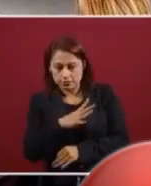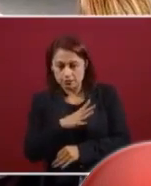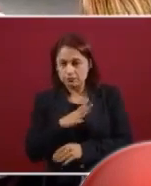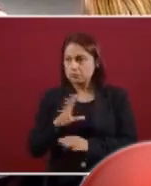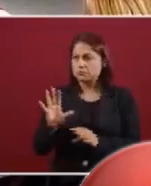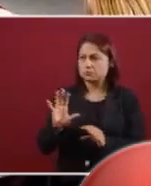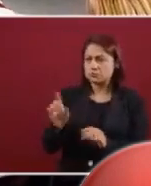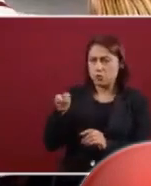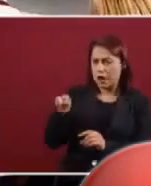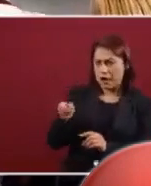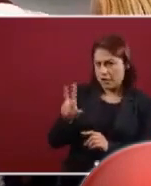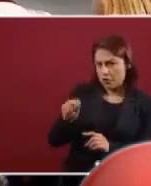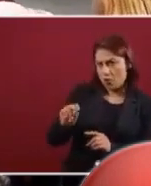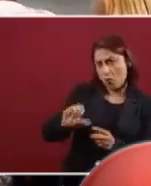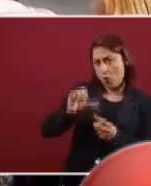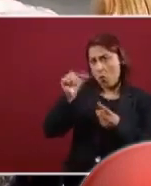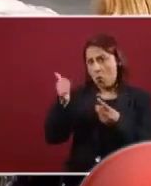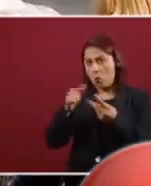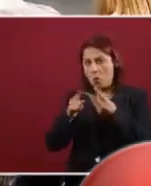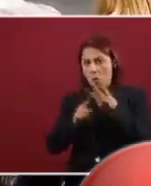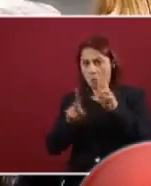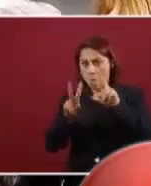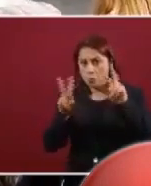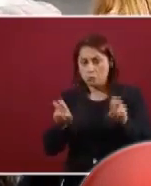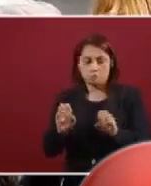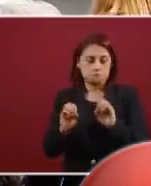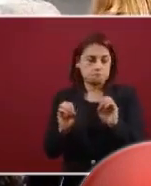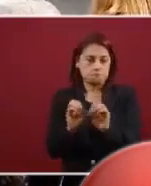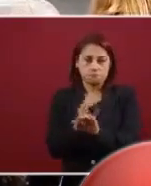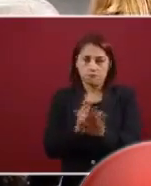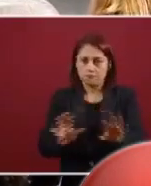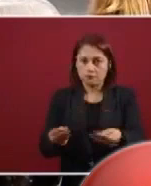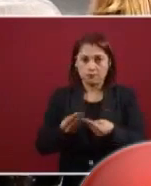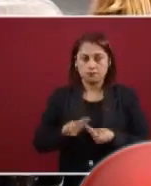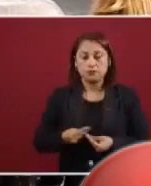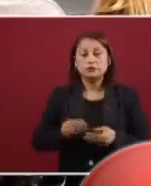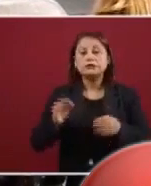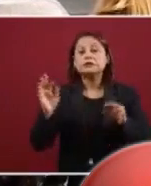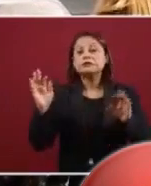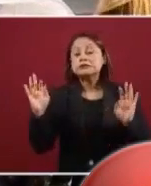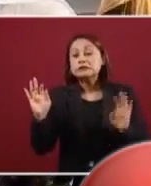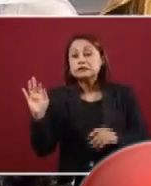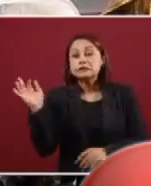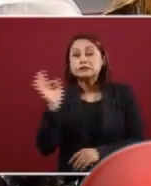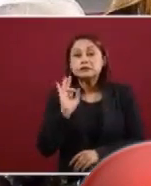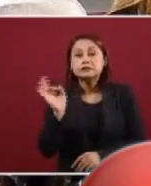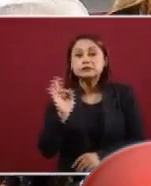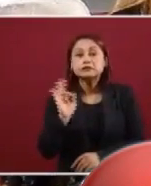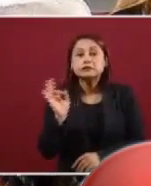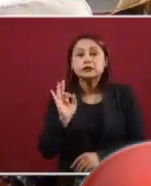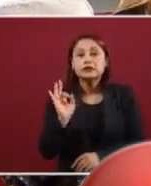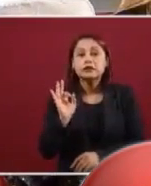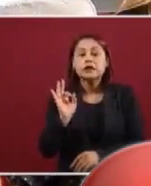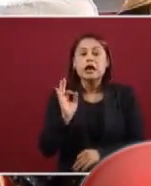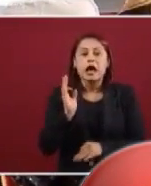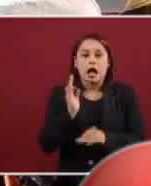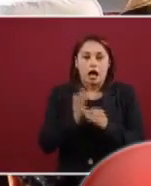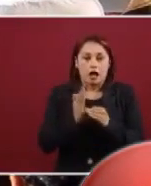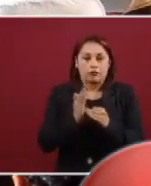otros casos. Y tengo una información de que alguno de los expresidentes debe impuestos.